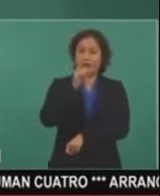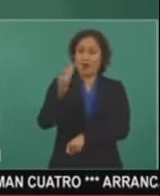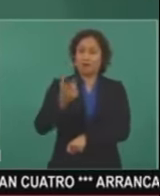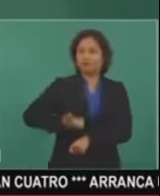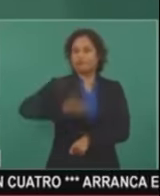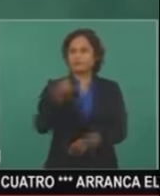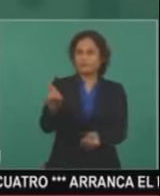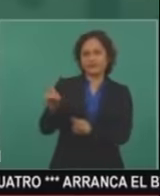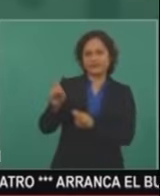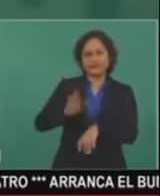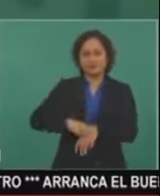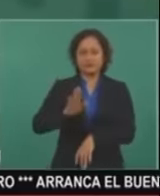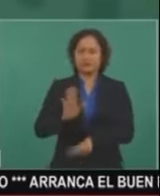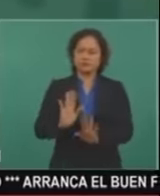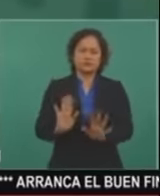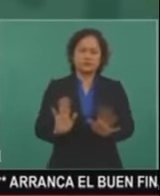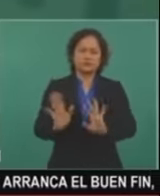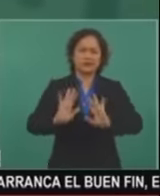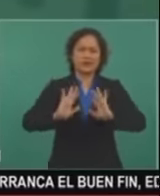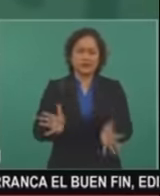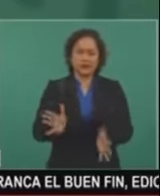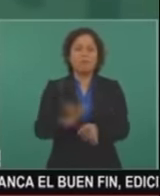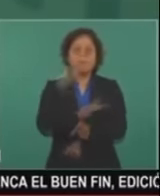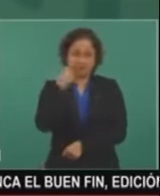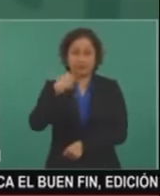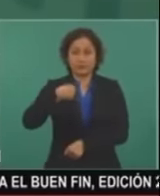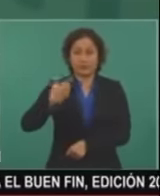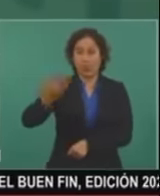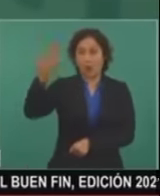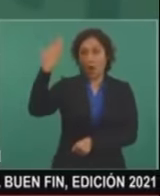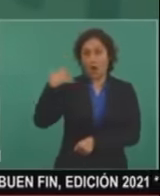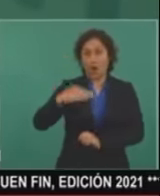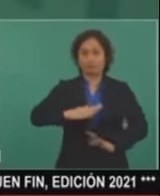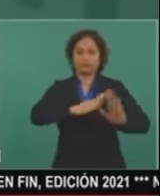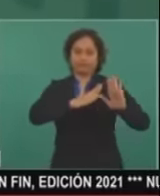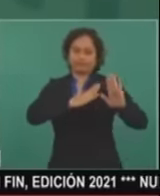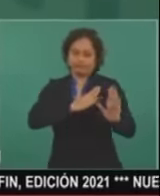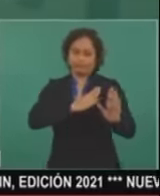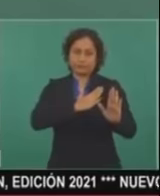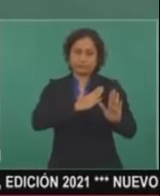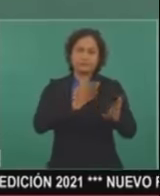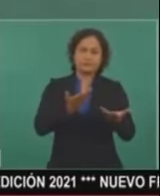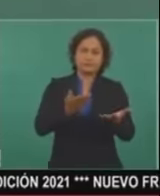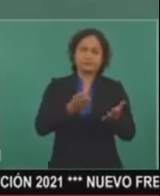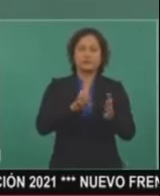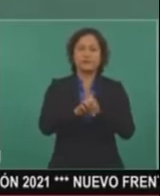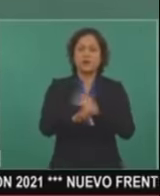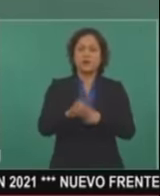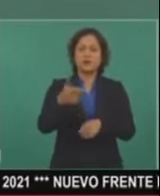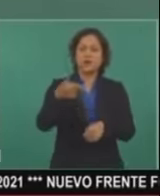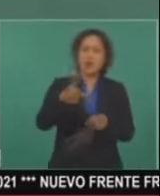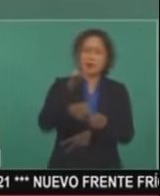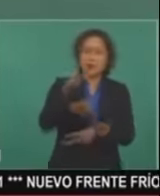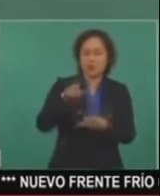el compromiso de que no iban a aumentar los precios de las gasolinas, del diésel, de